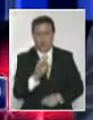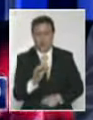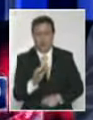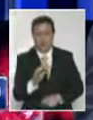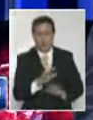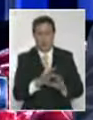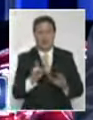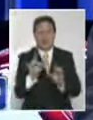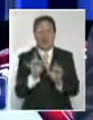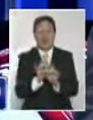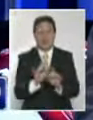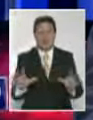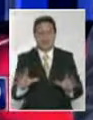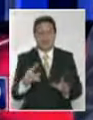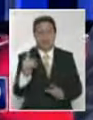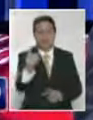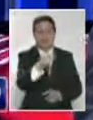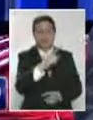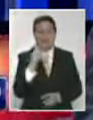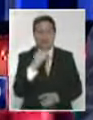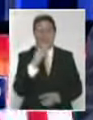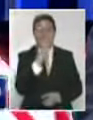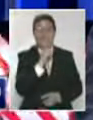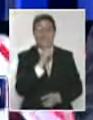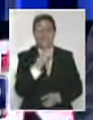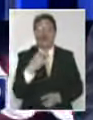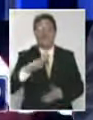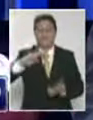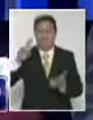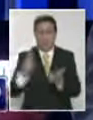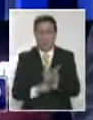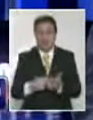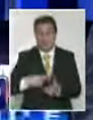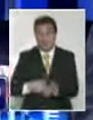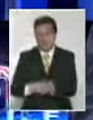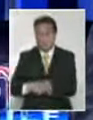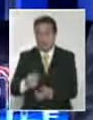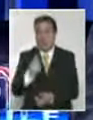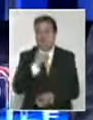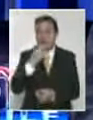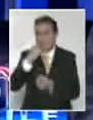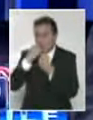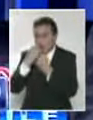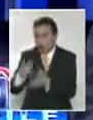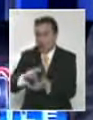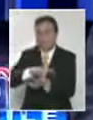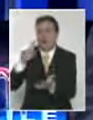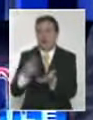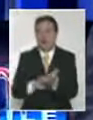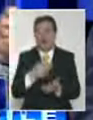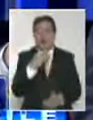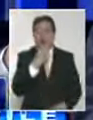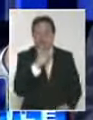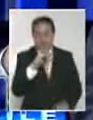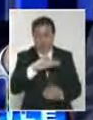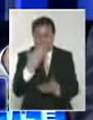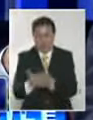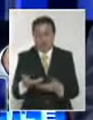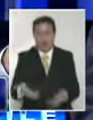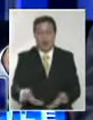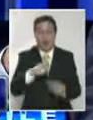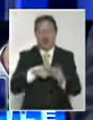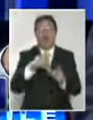y especialmente para aquellos que todavía no conocen la verdad que es lo que ha pasado con sus deudos, que te digo que es una tragedia. Yo oía a Juan Pablo